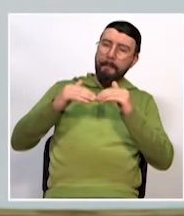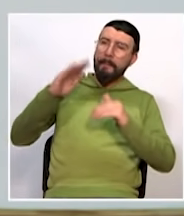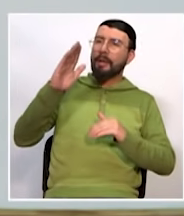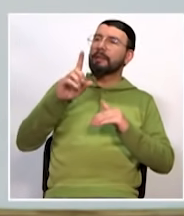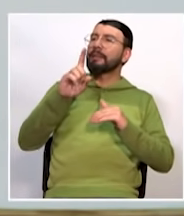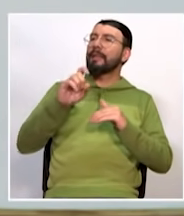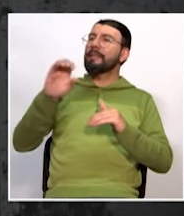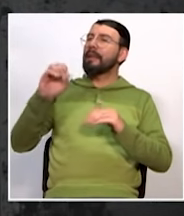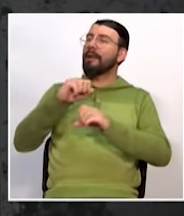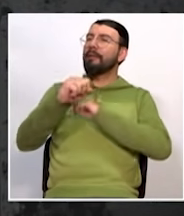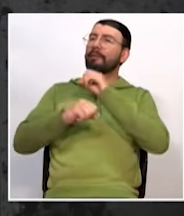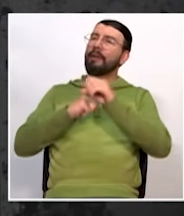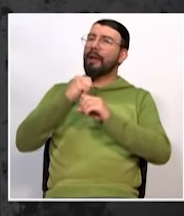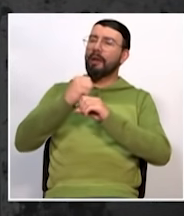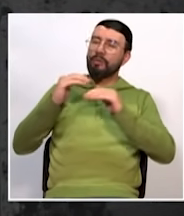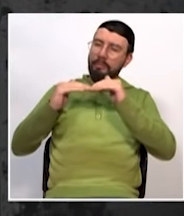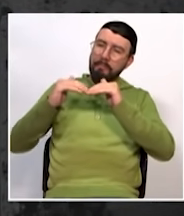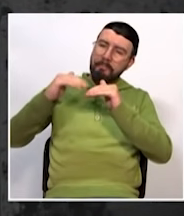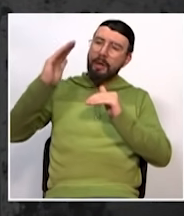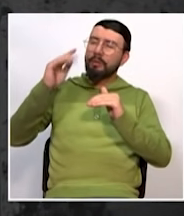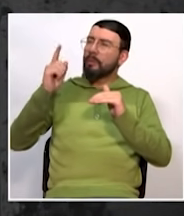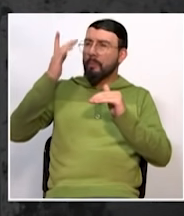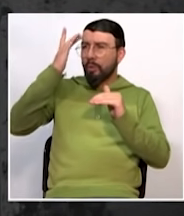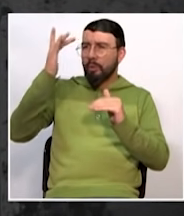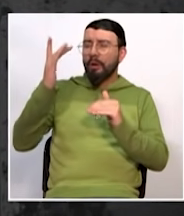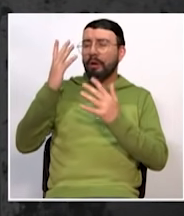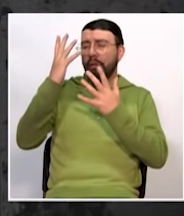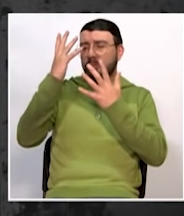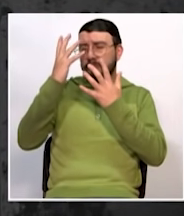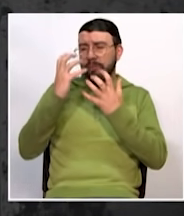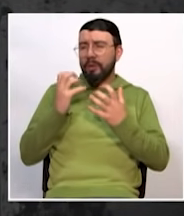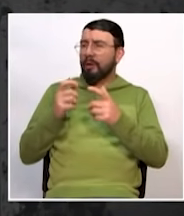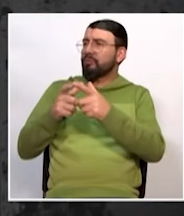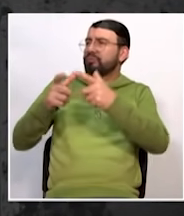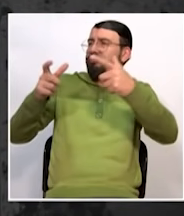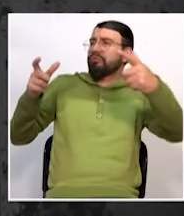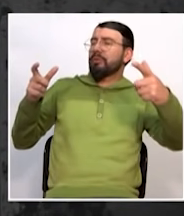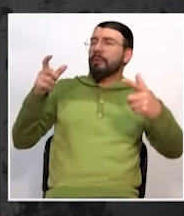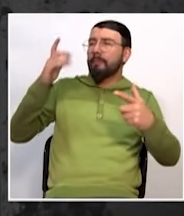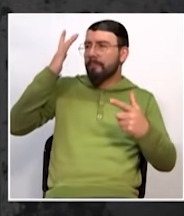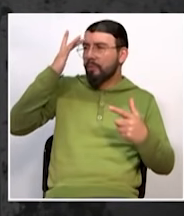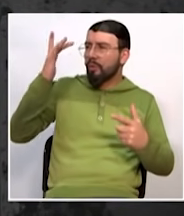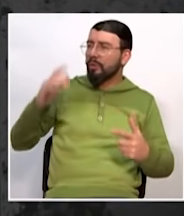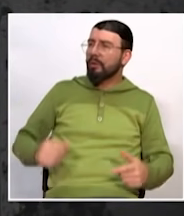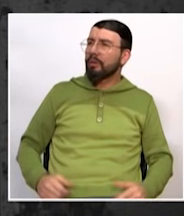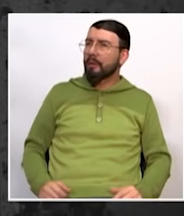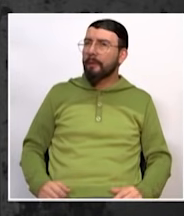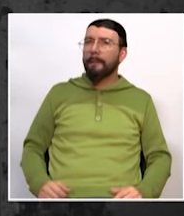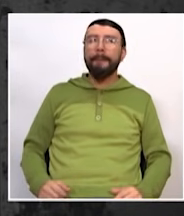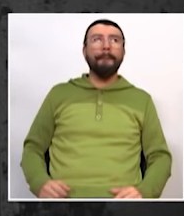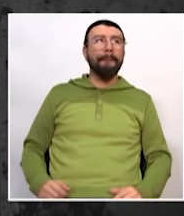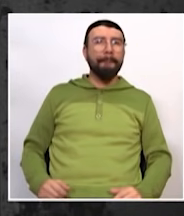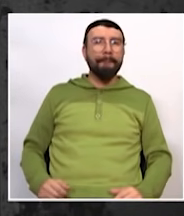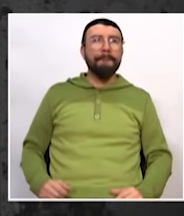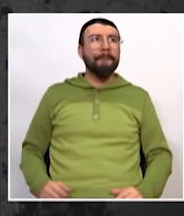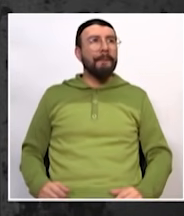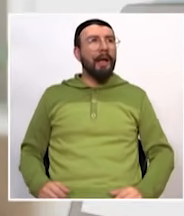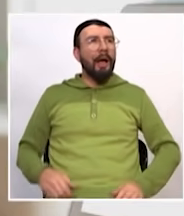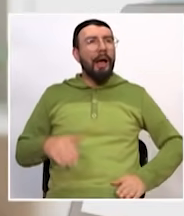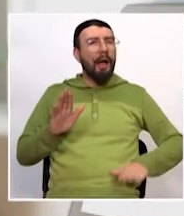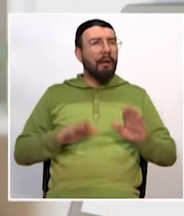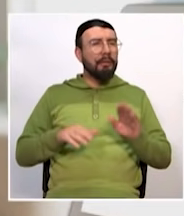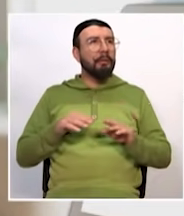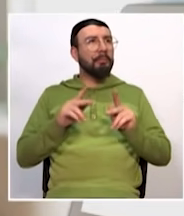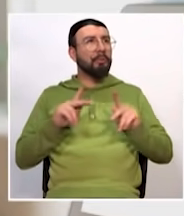lleva a que seamos más depresivos después de esa edad o bien muchas veces para mí para muchos seres humanos